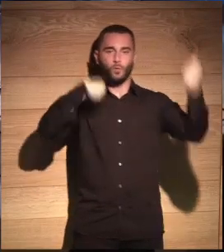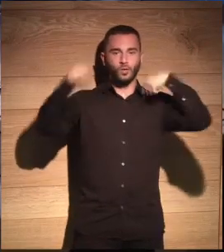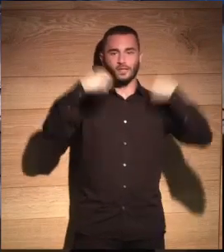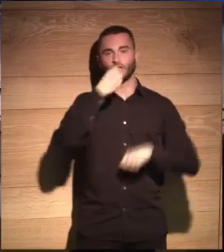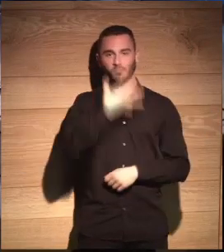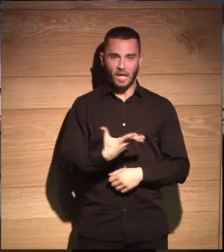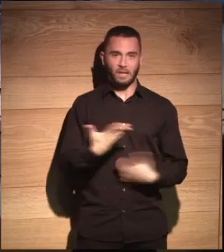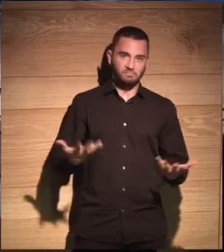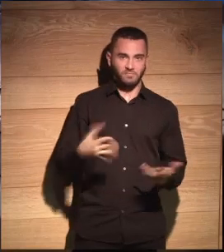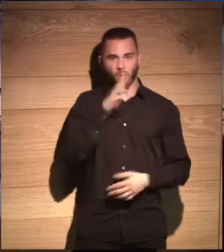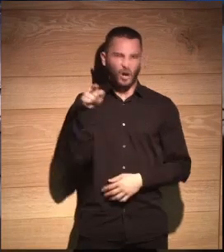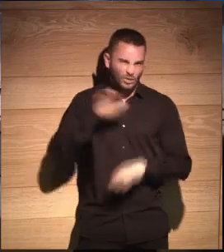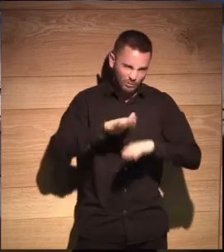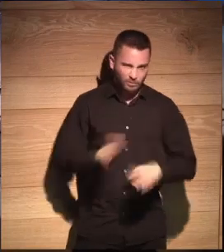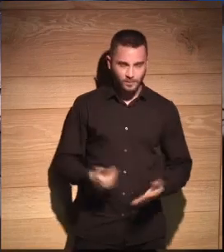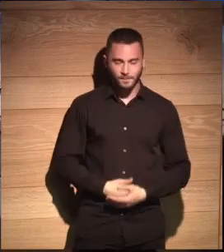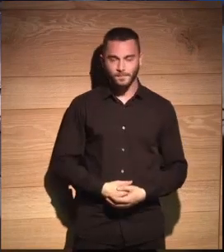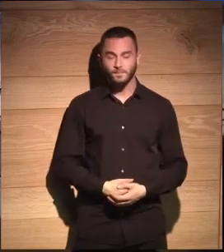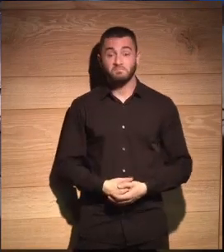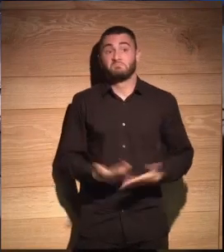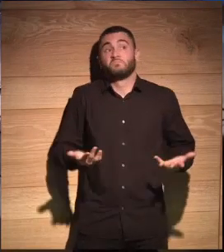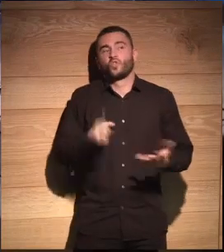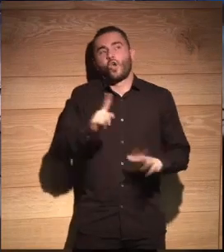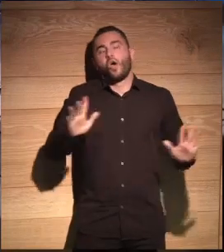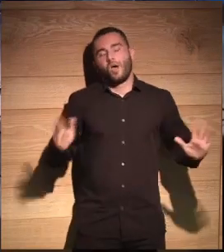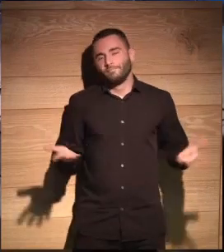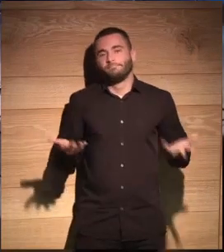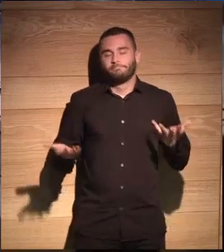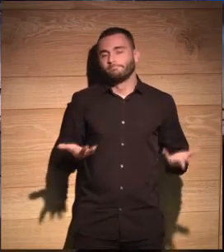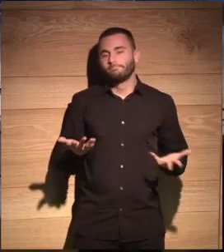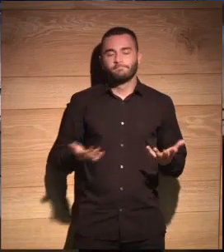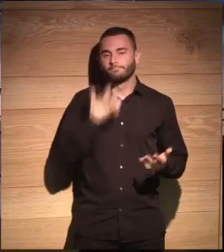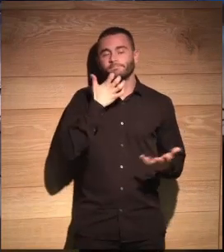Yo creo que era más eso. No, es una...